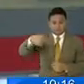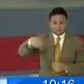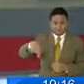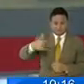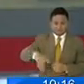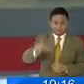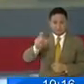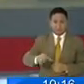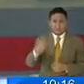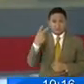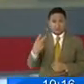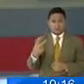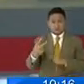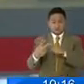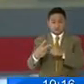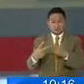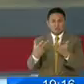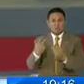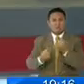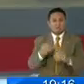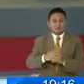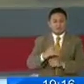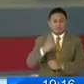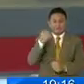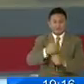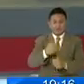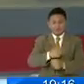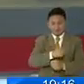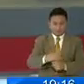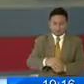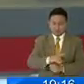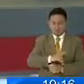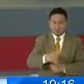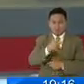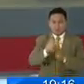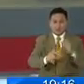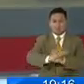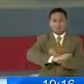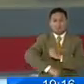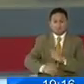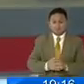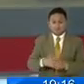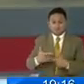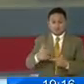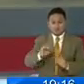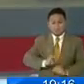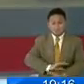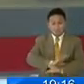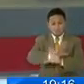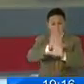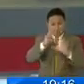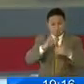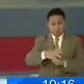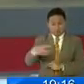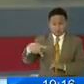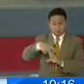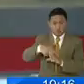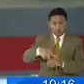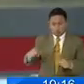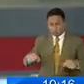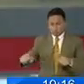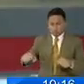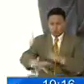a 2 sospechosos que se dedicaban al asalto y robo a personas. Los sujetos operaban básicamente en horas de la madrugada a bordo de una